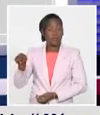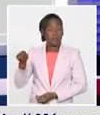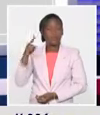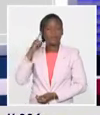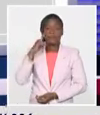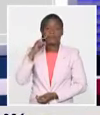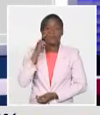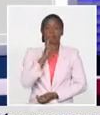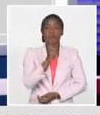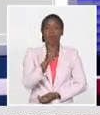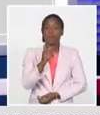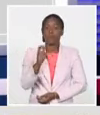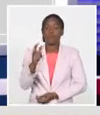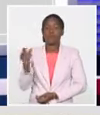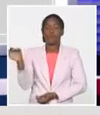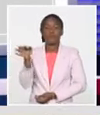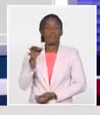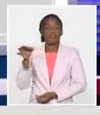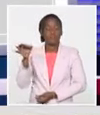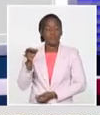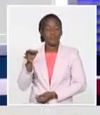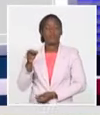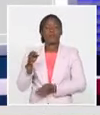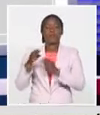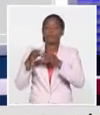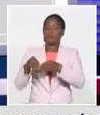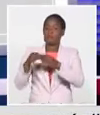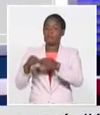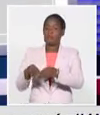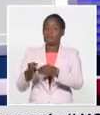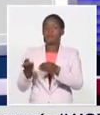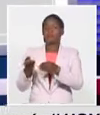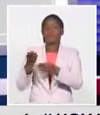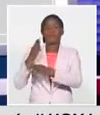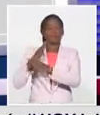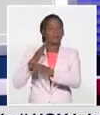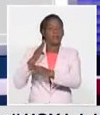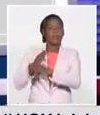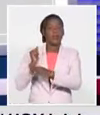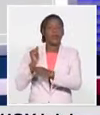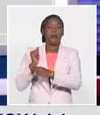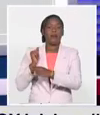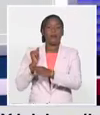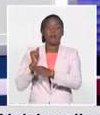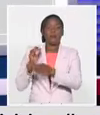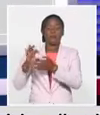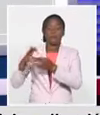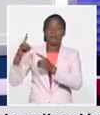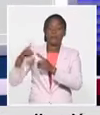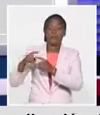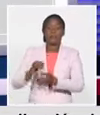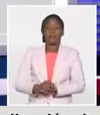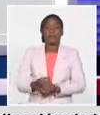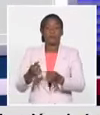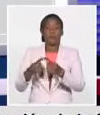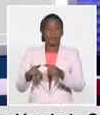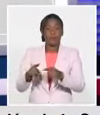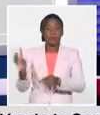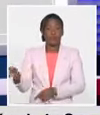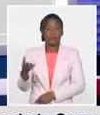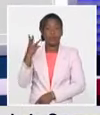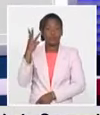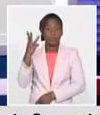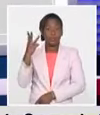los municipios cabeceras de Granma, de Santiago de Cuba, Guantánamo, pero estamos hablando también de provincias que son